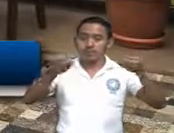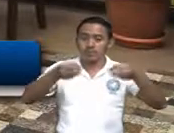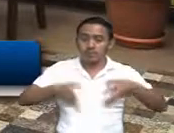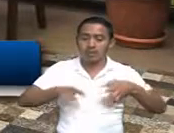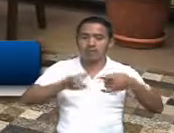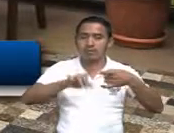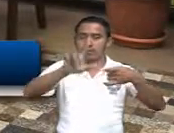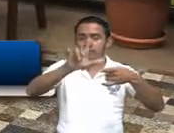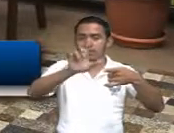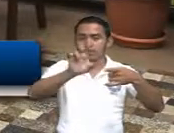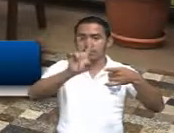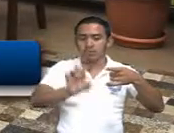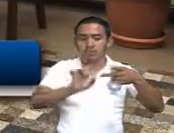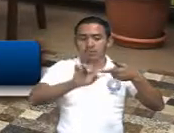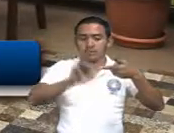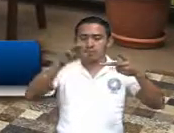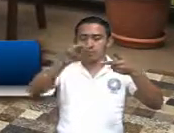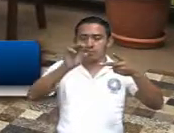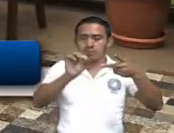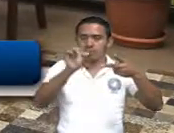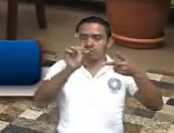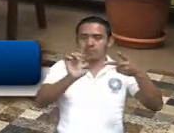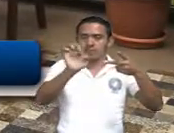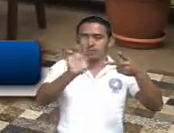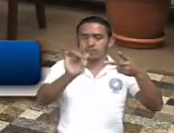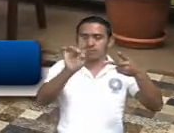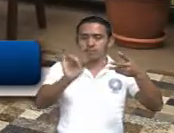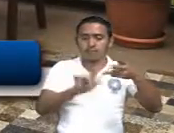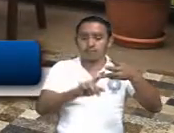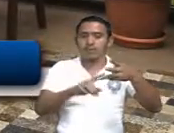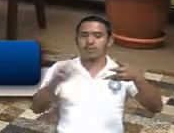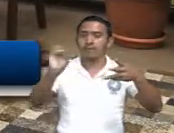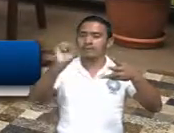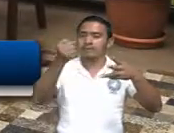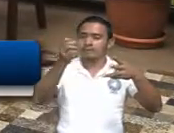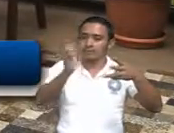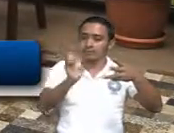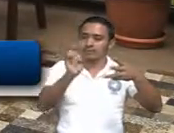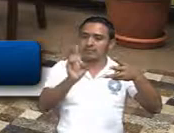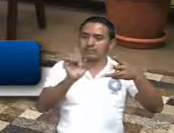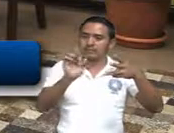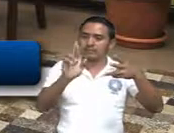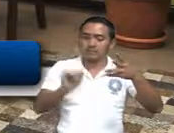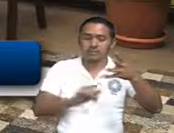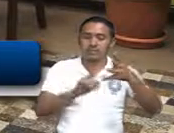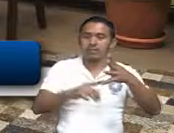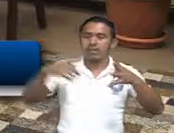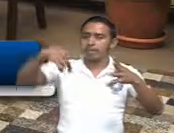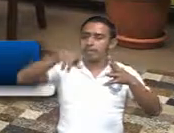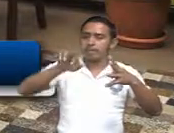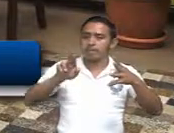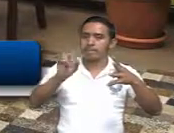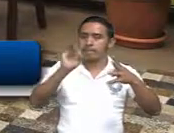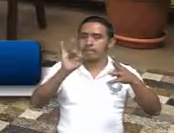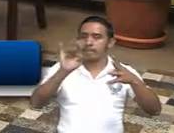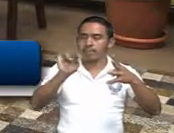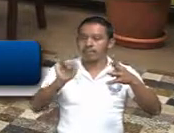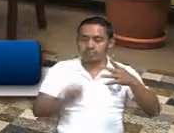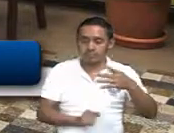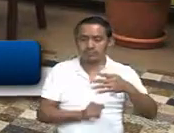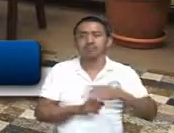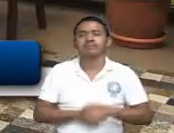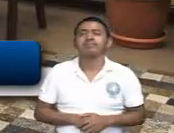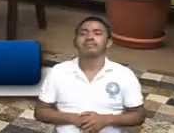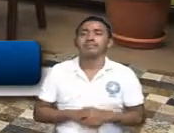leve moderada severa profunda de para hacérselos de una manera sencilla nada más que